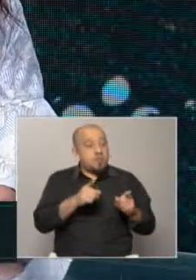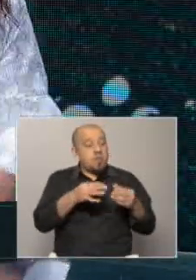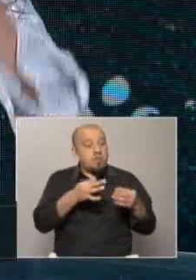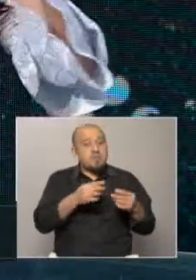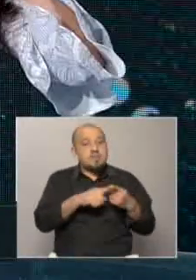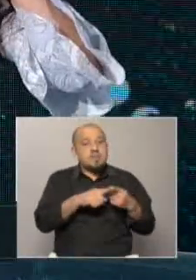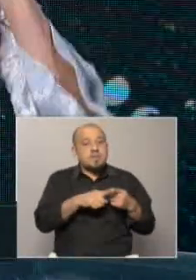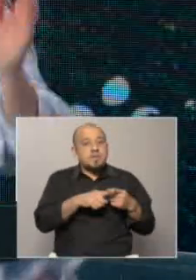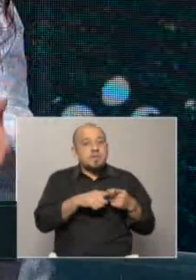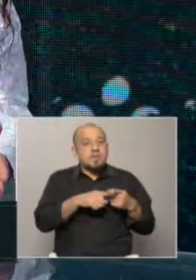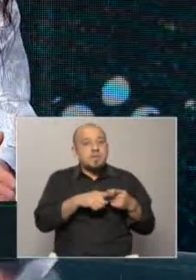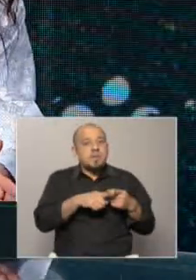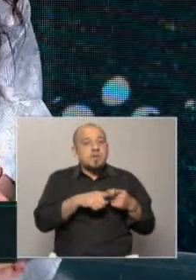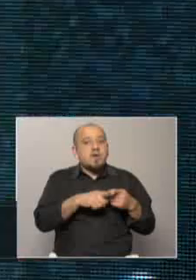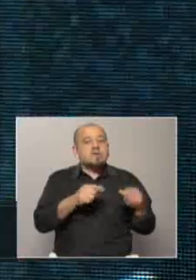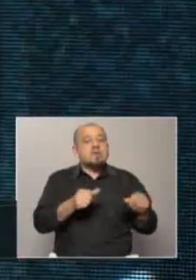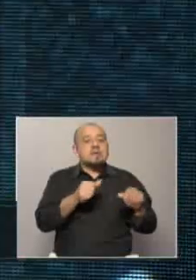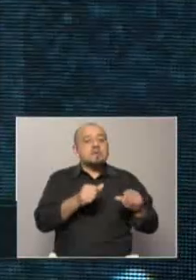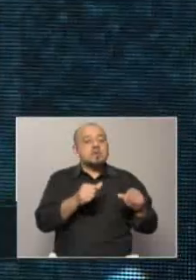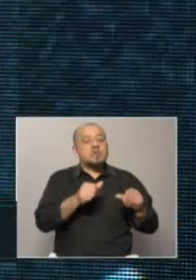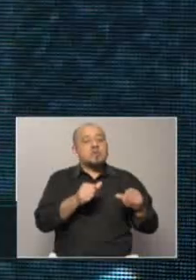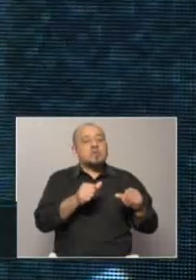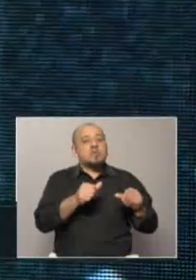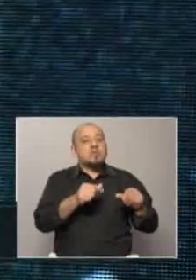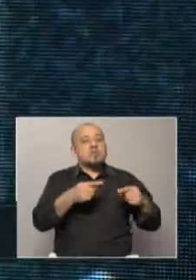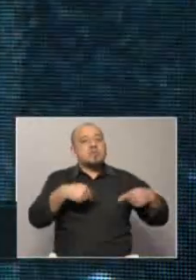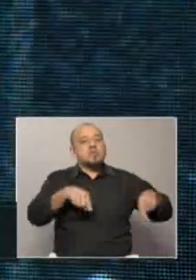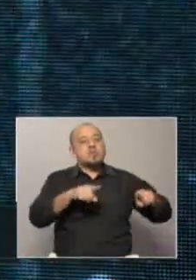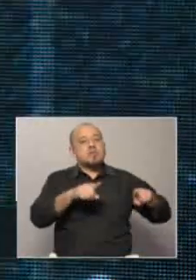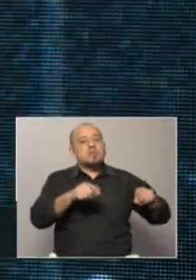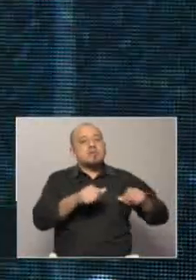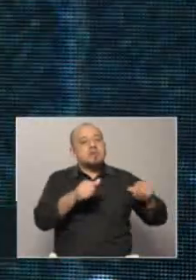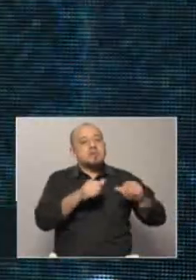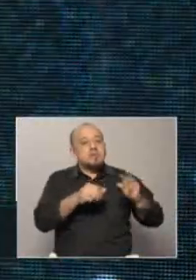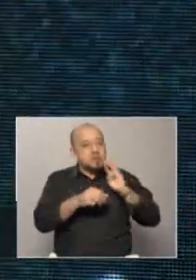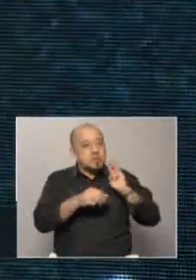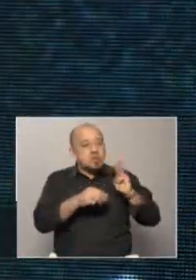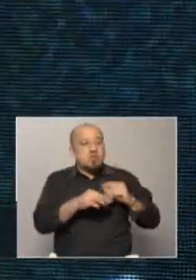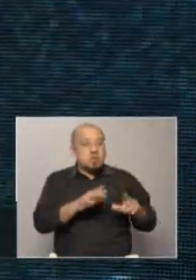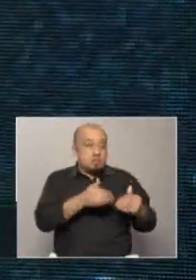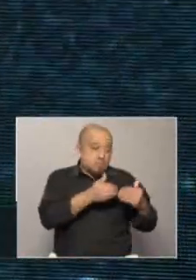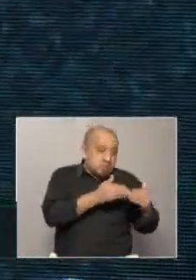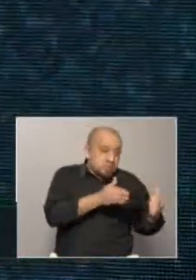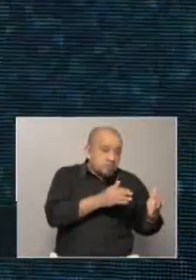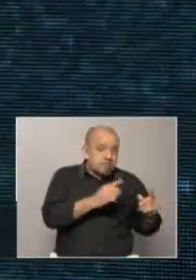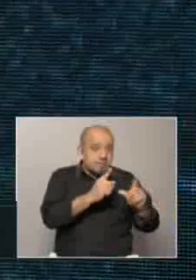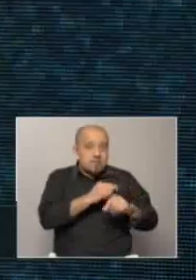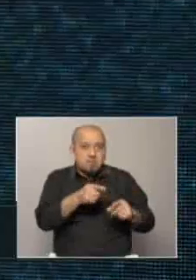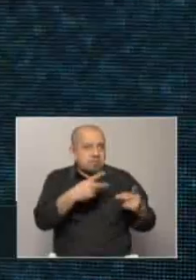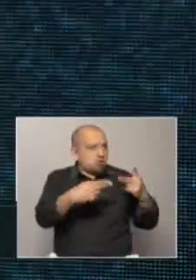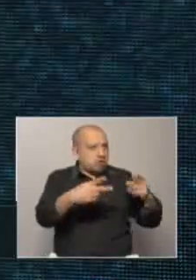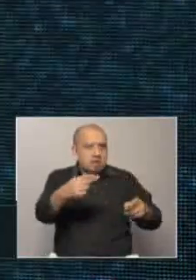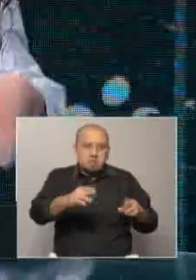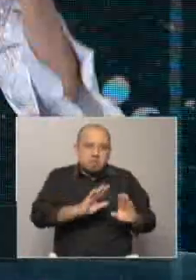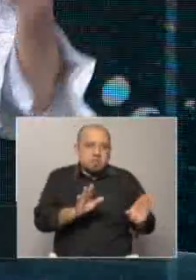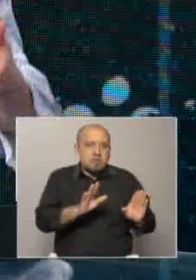porque se trató de hacer, sobre todo, de que hicieran el show, digamos, de principio a fin. No de cortar ni nada de eso. Okay.